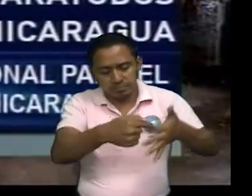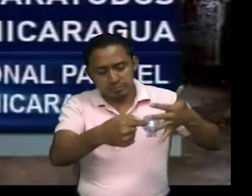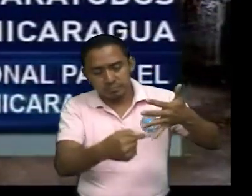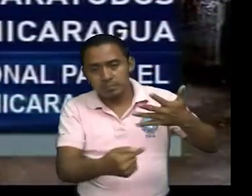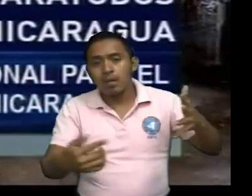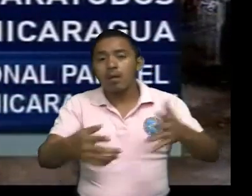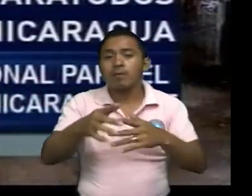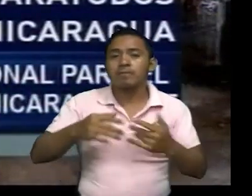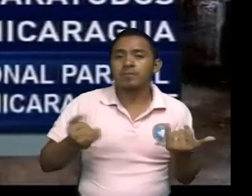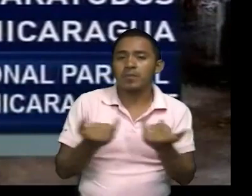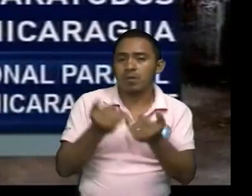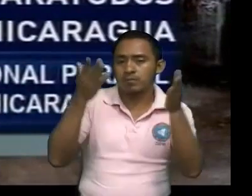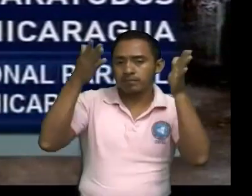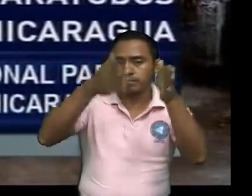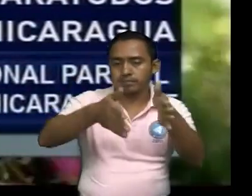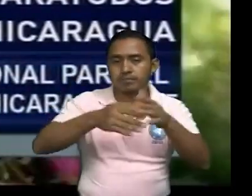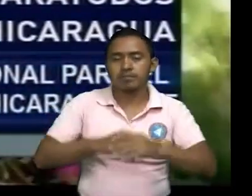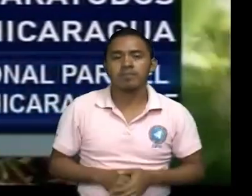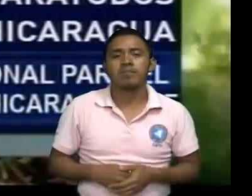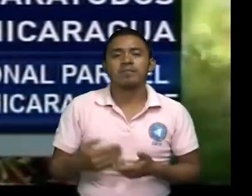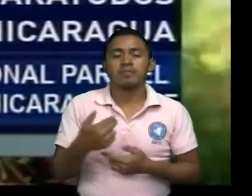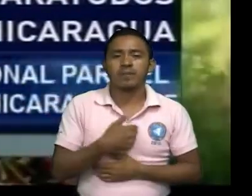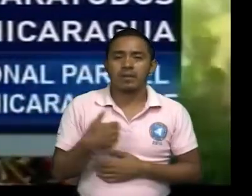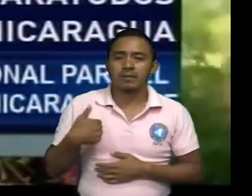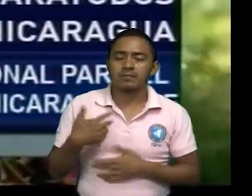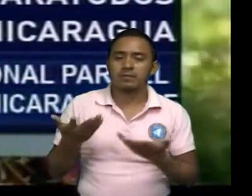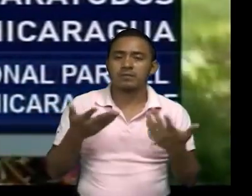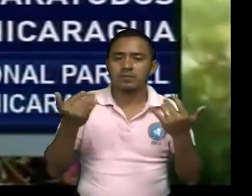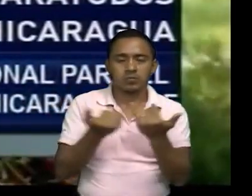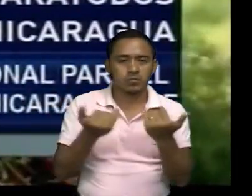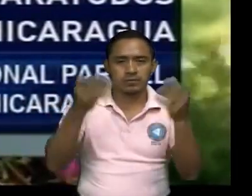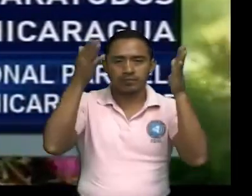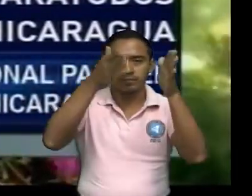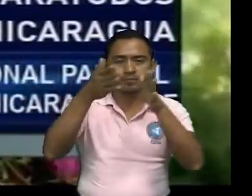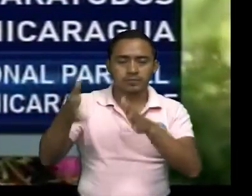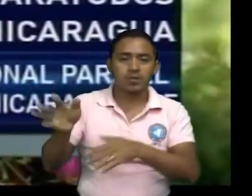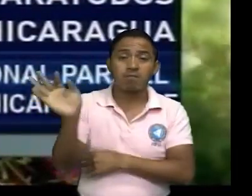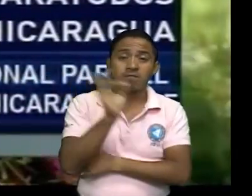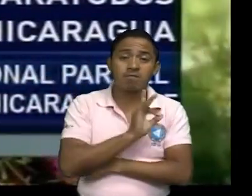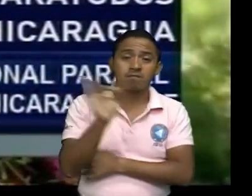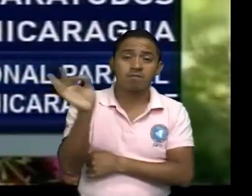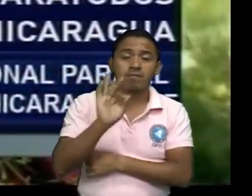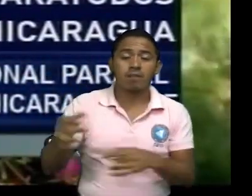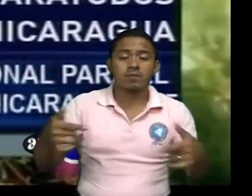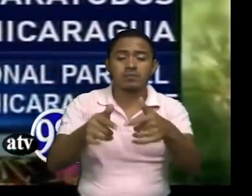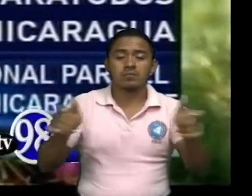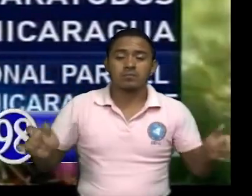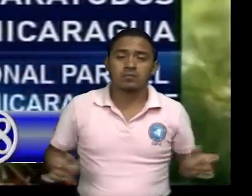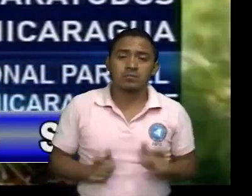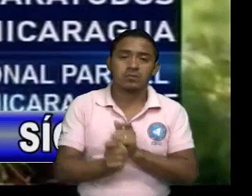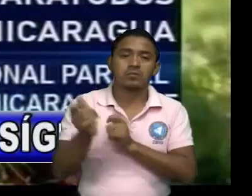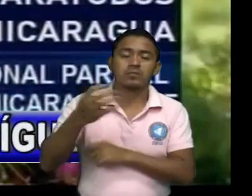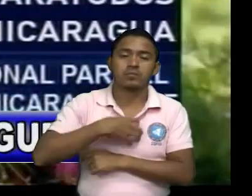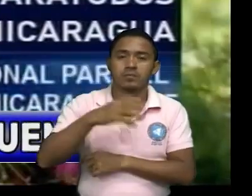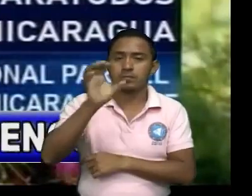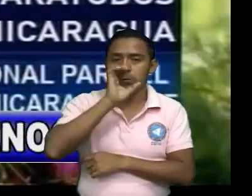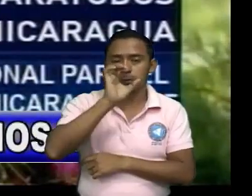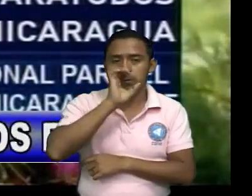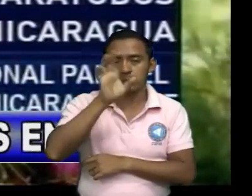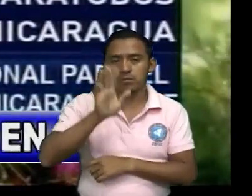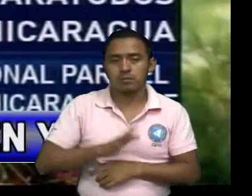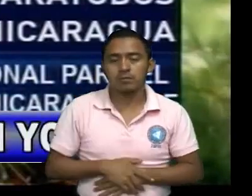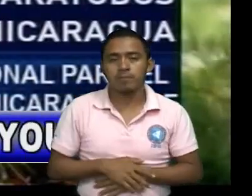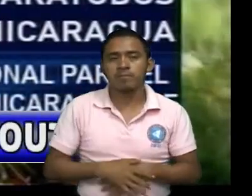apuntar. Por otro lado, quiero formalizar que debemos de apuntar a la formalización del sector porcicultor.